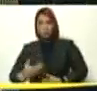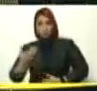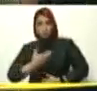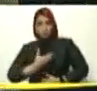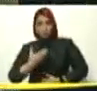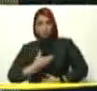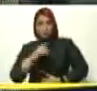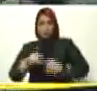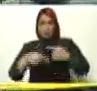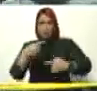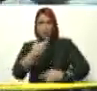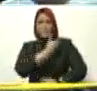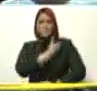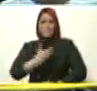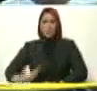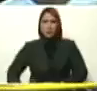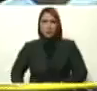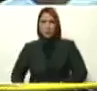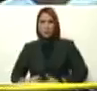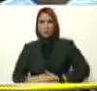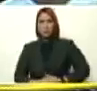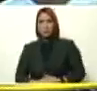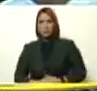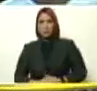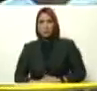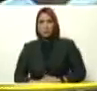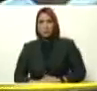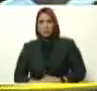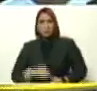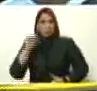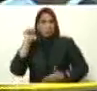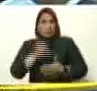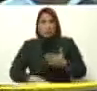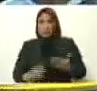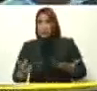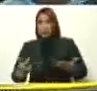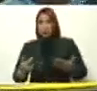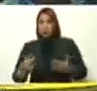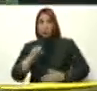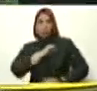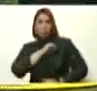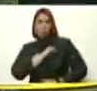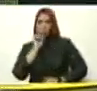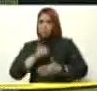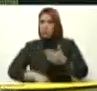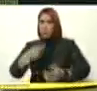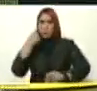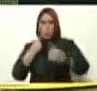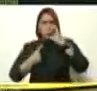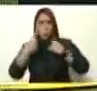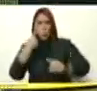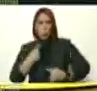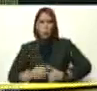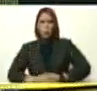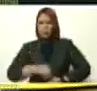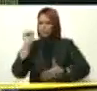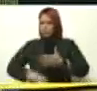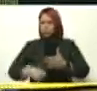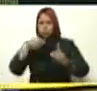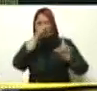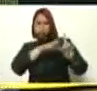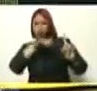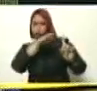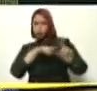alcaldes y luego de presidente, sin chistar, sin lloriquear, sin